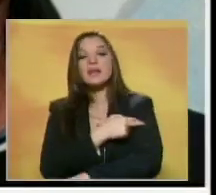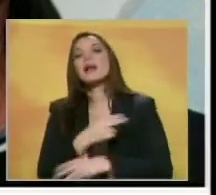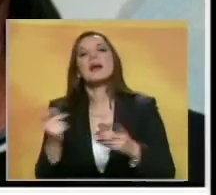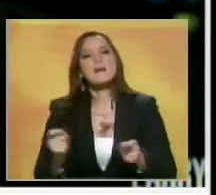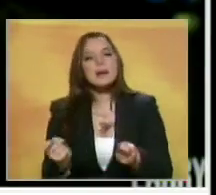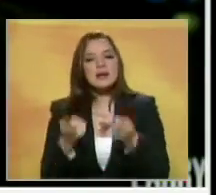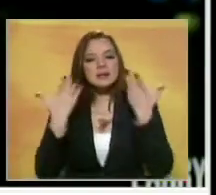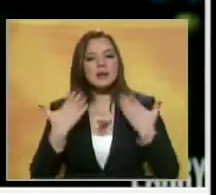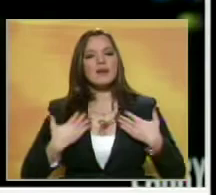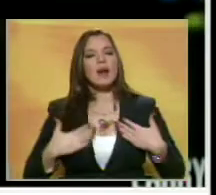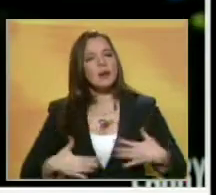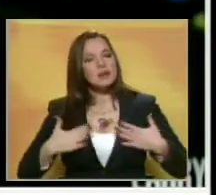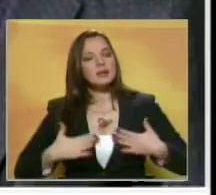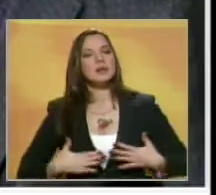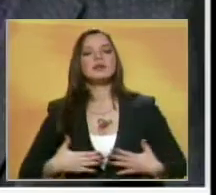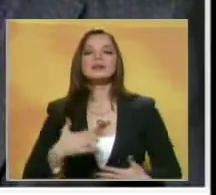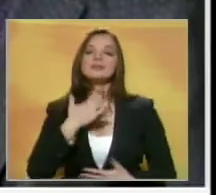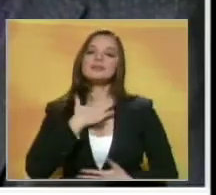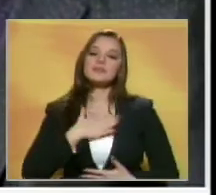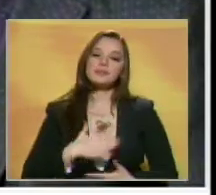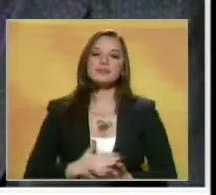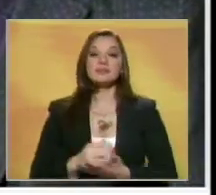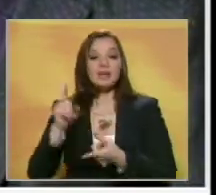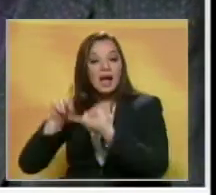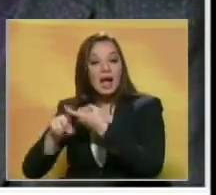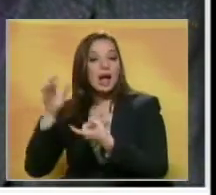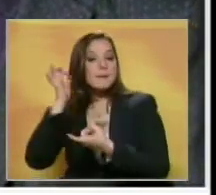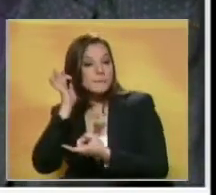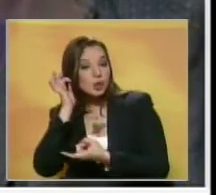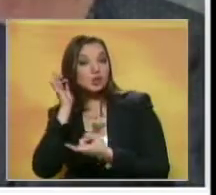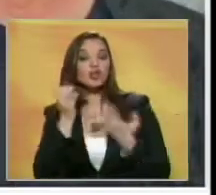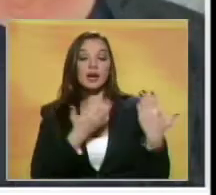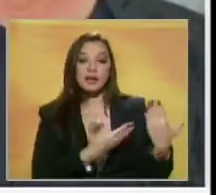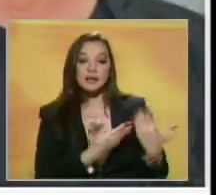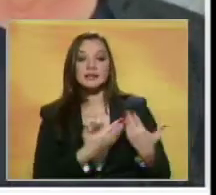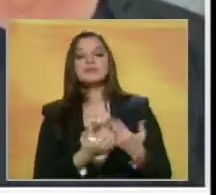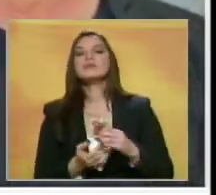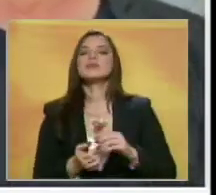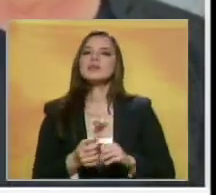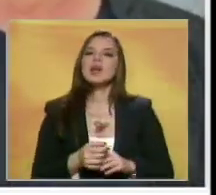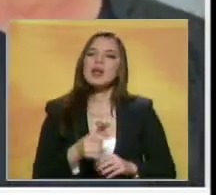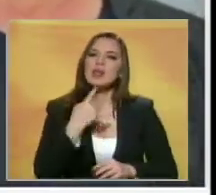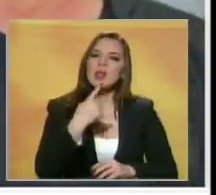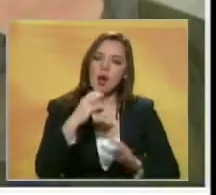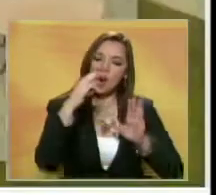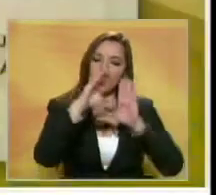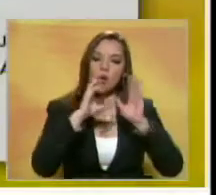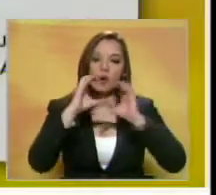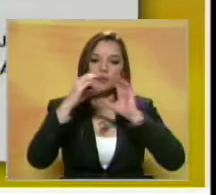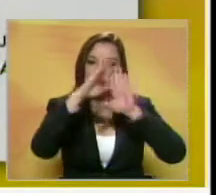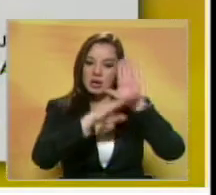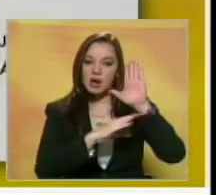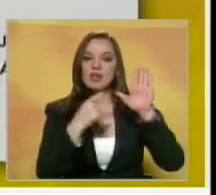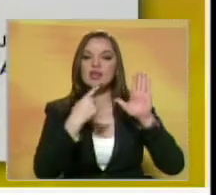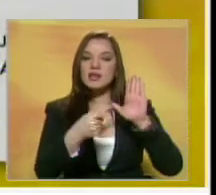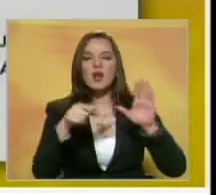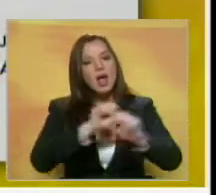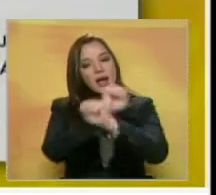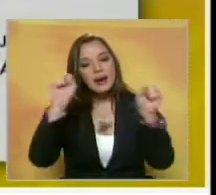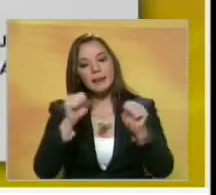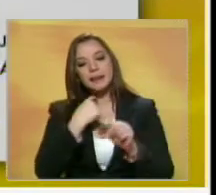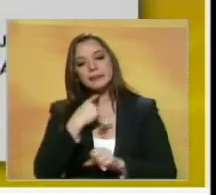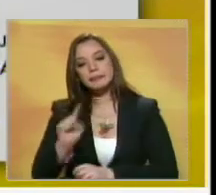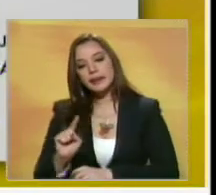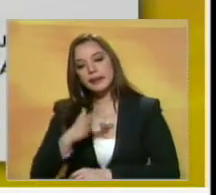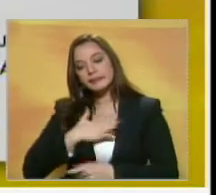Minnesota para tratar de mantenerse sobrio. Su esposa, Susan Schneider, dio a conocer un comunicado diciendo: "Esta mañana perdí